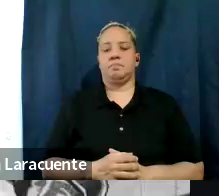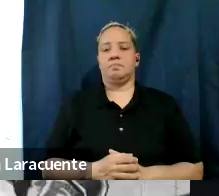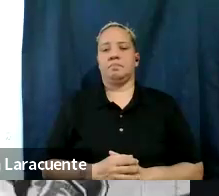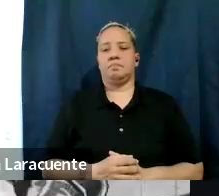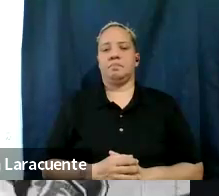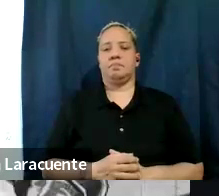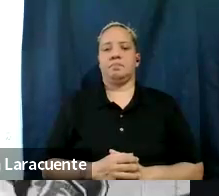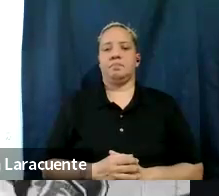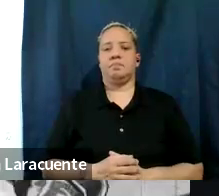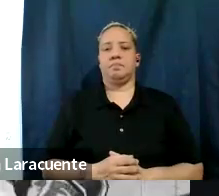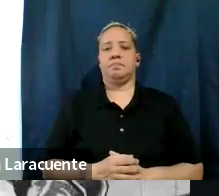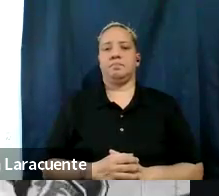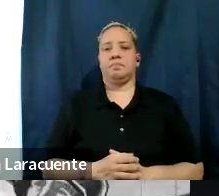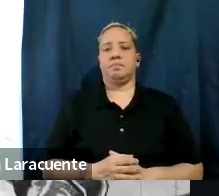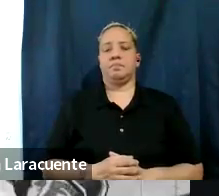finalmente, eh,